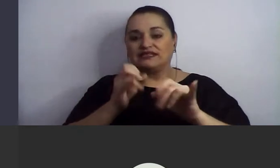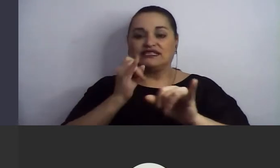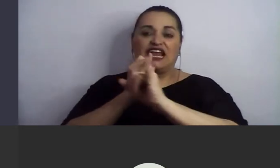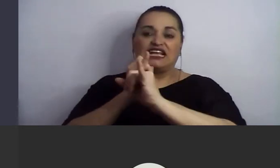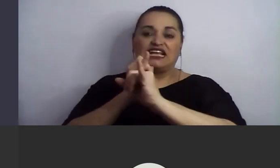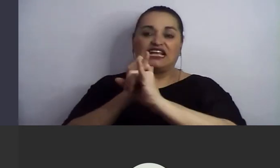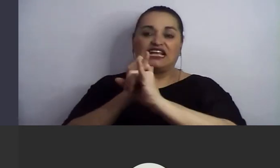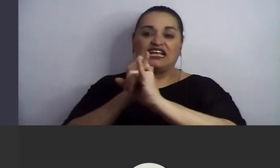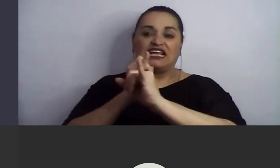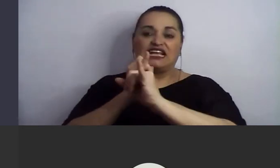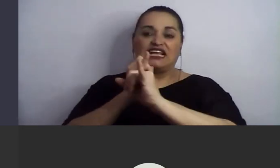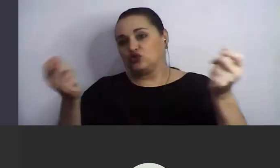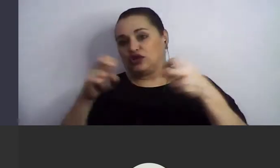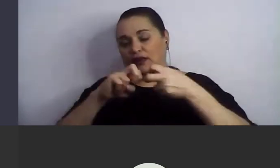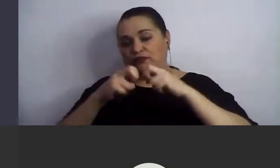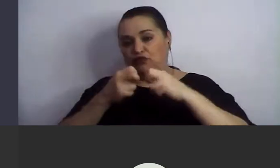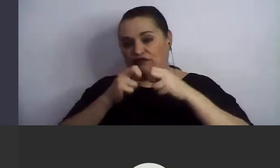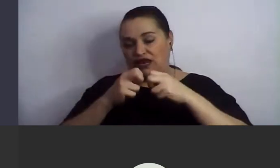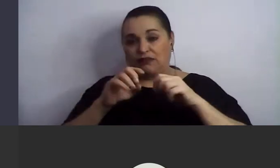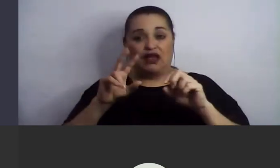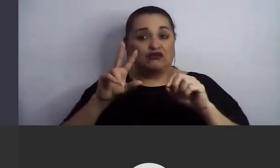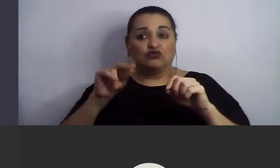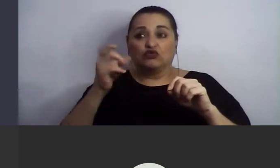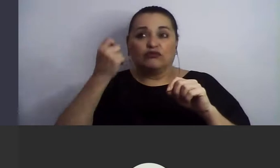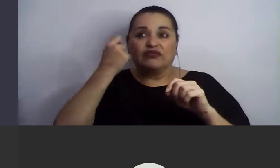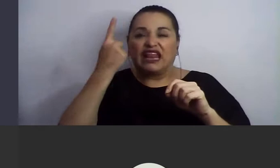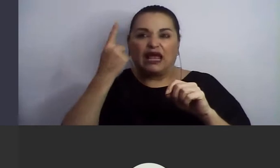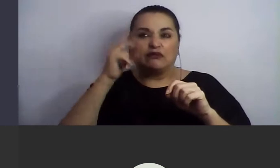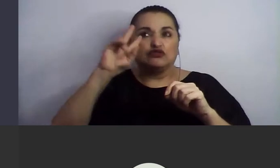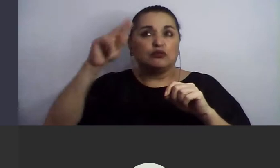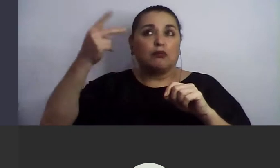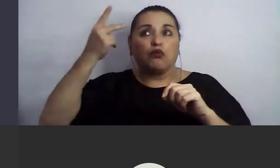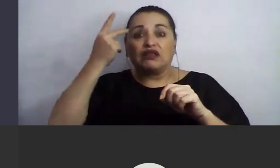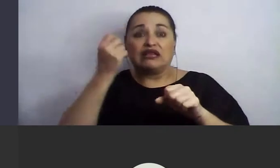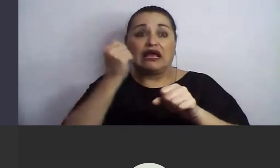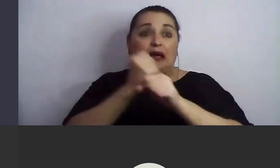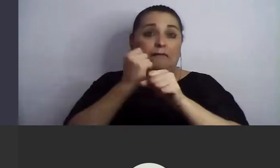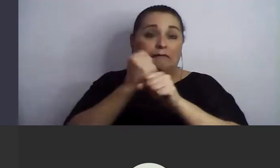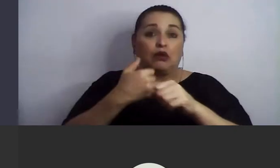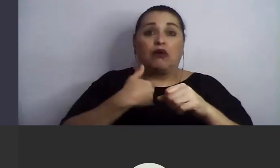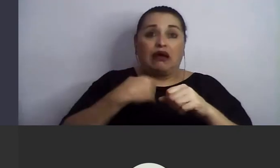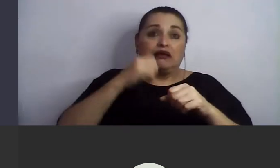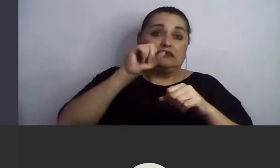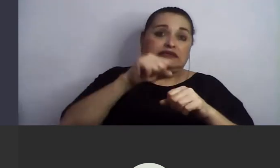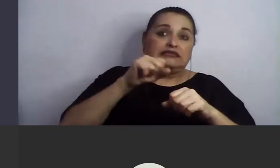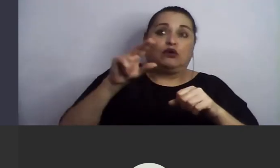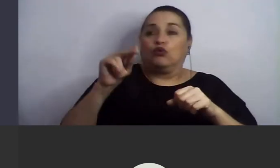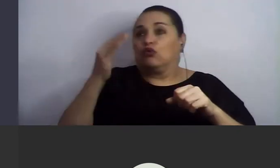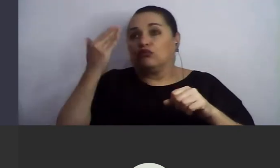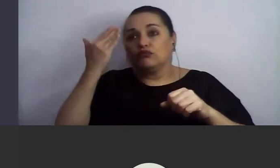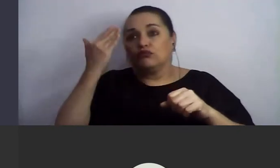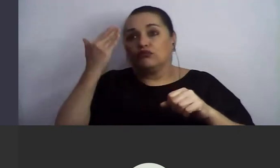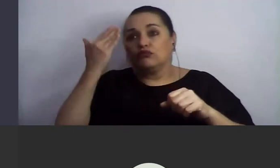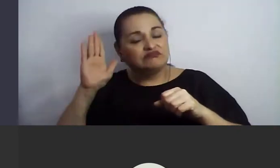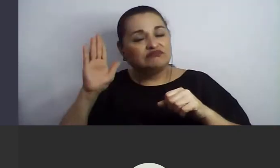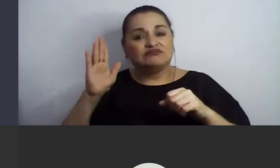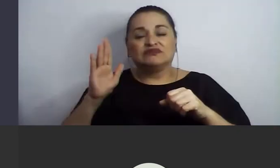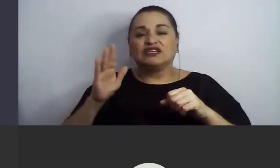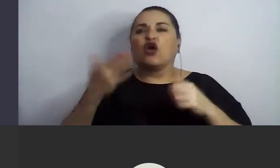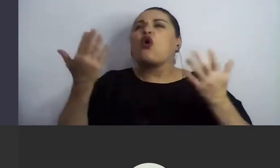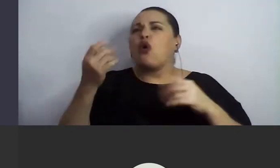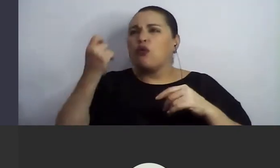problema no entendemos si hay una política de empleo no entendemos si de qué manera se va a